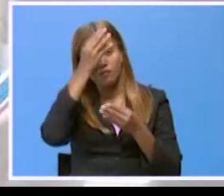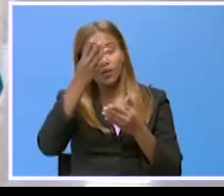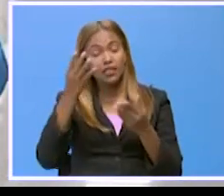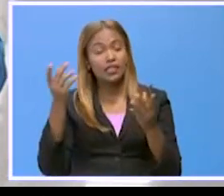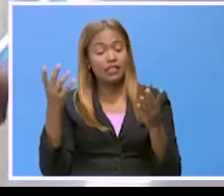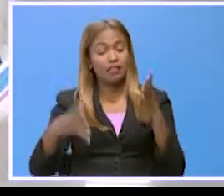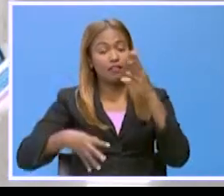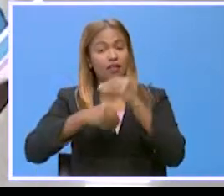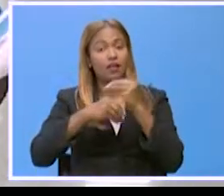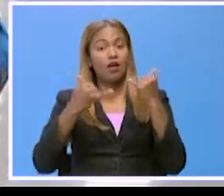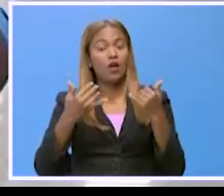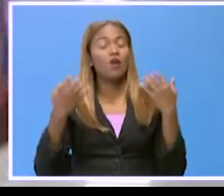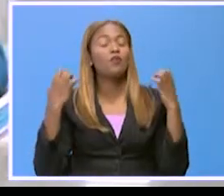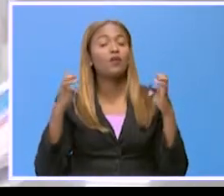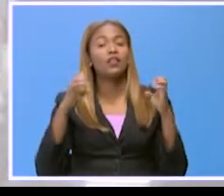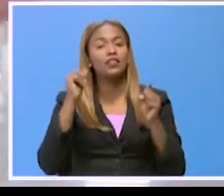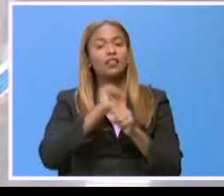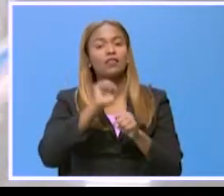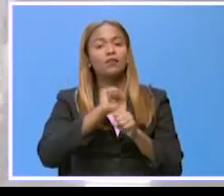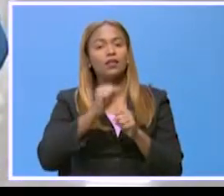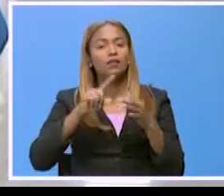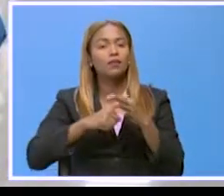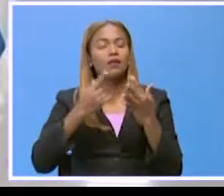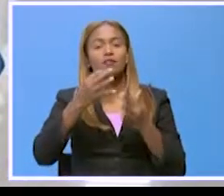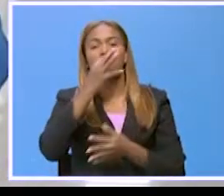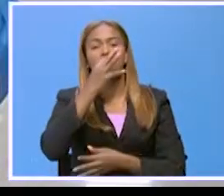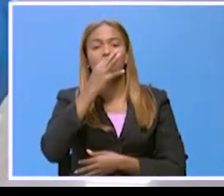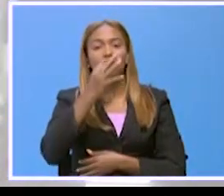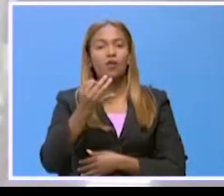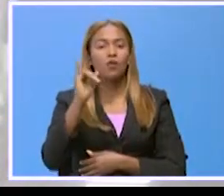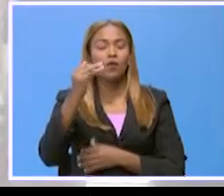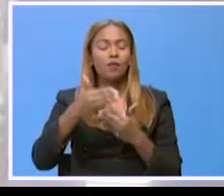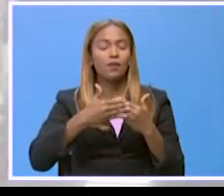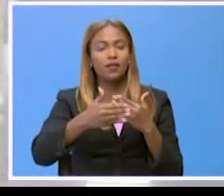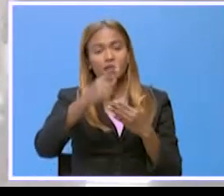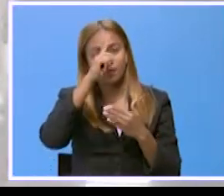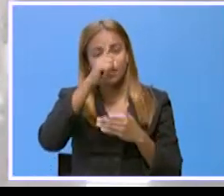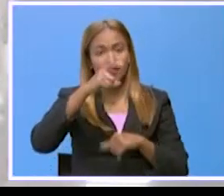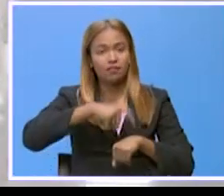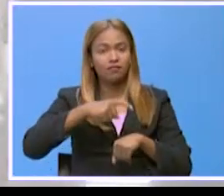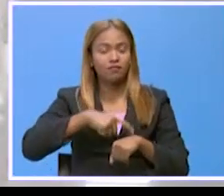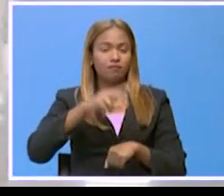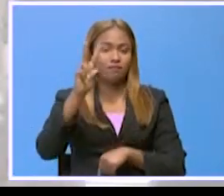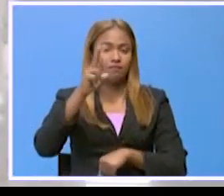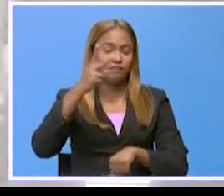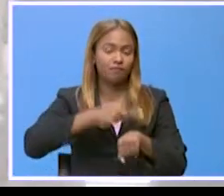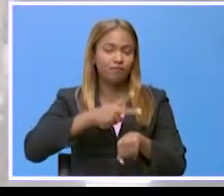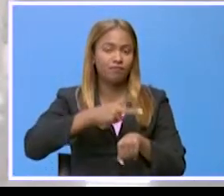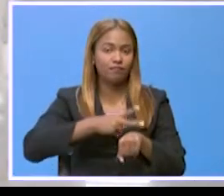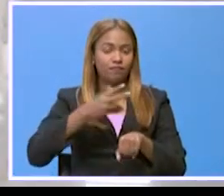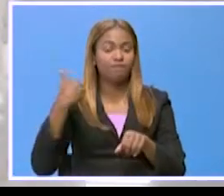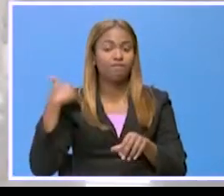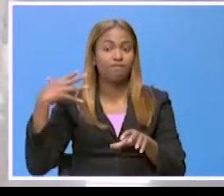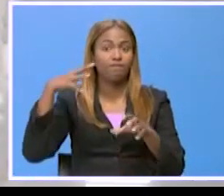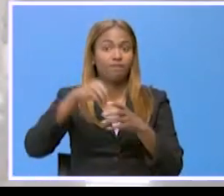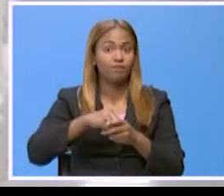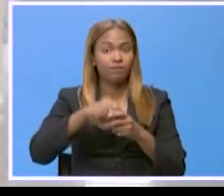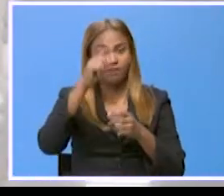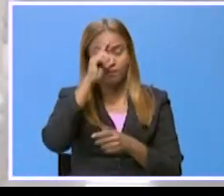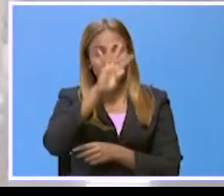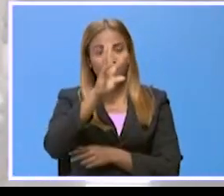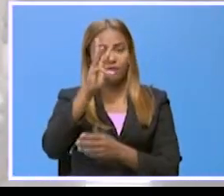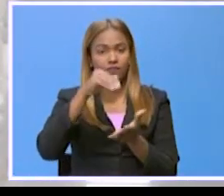adicional al esfuerzo del operativo que comienza el próximo jueves a partir de las 2 de la tarde que involucra a